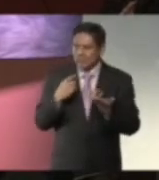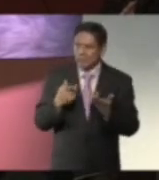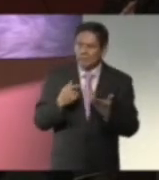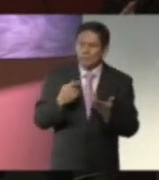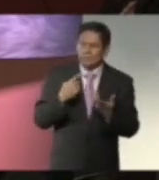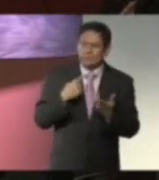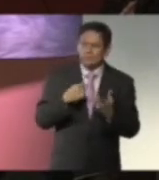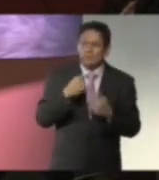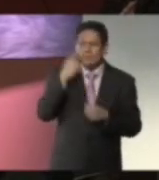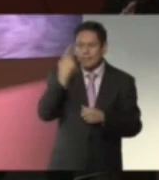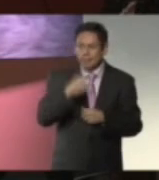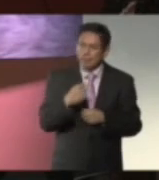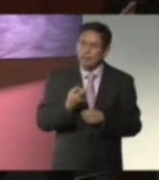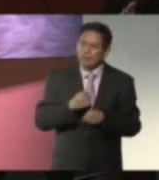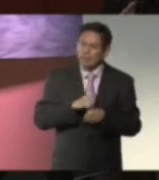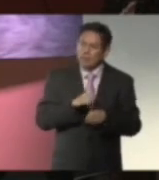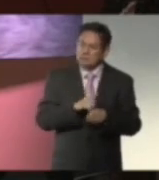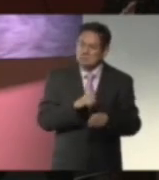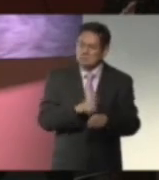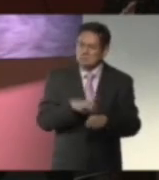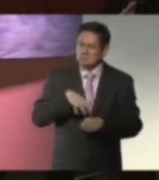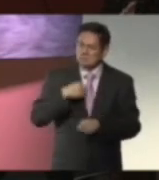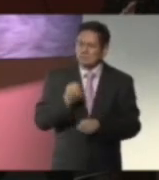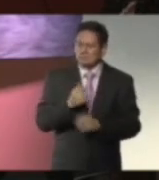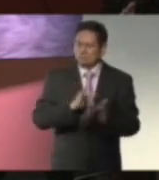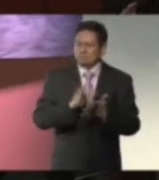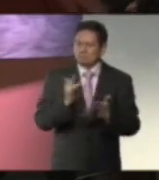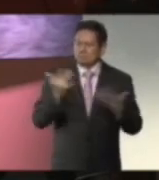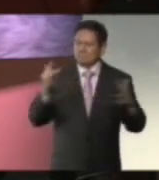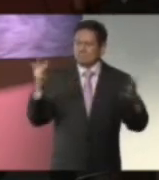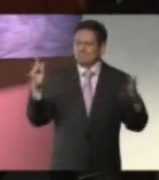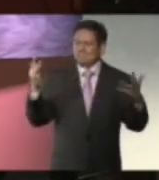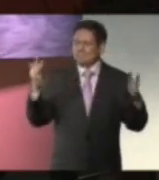todos los días en todas partes. Muchas gracias.